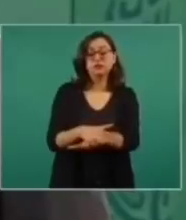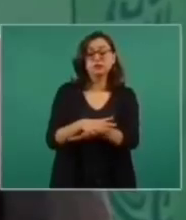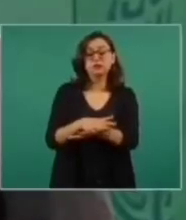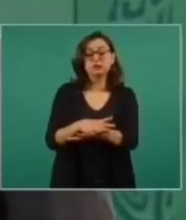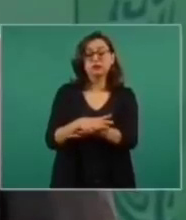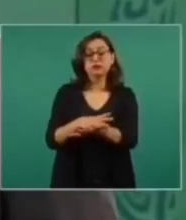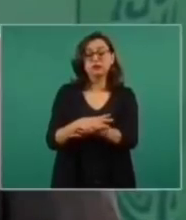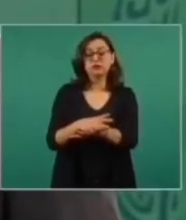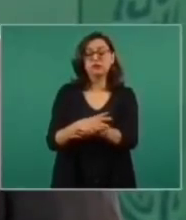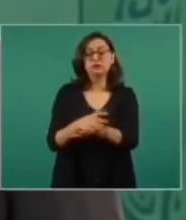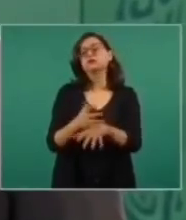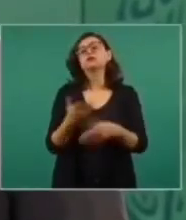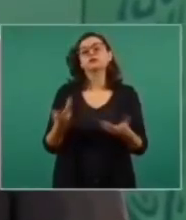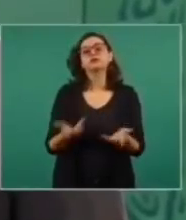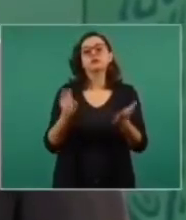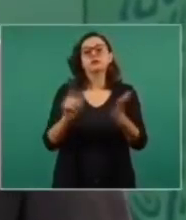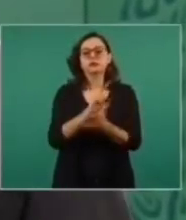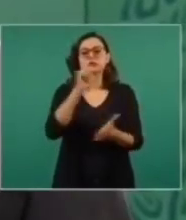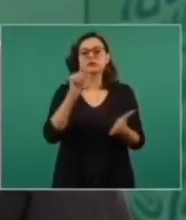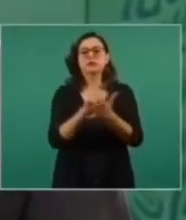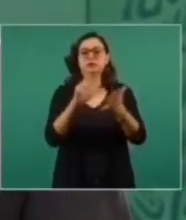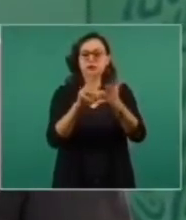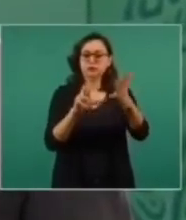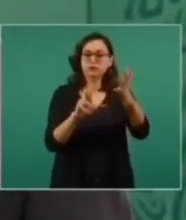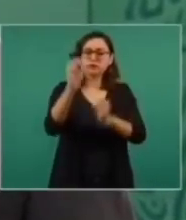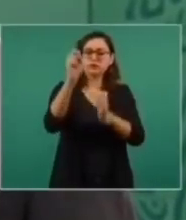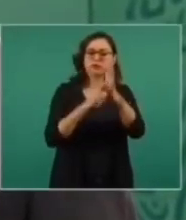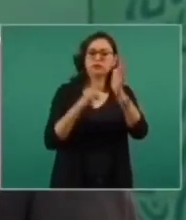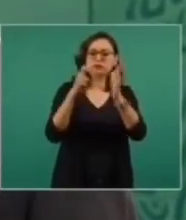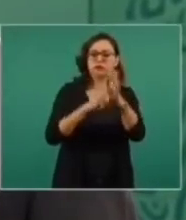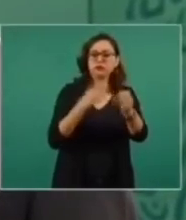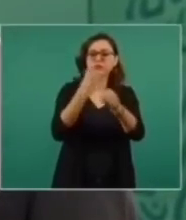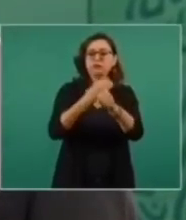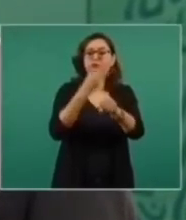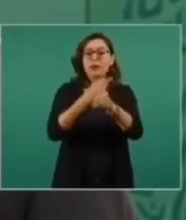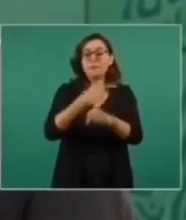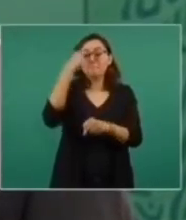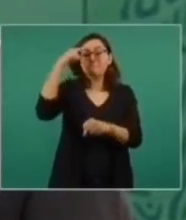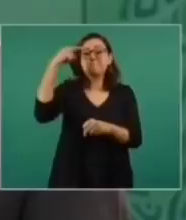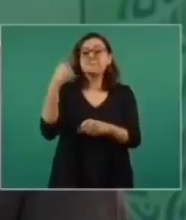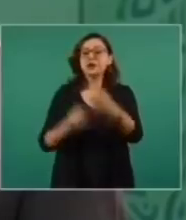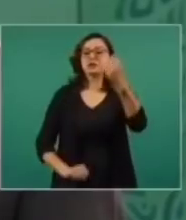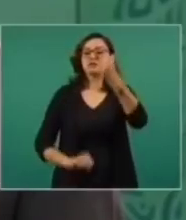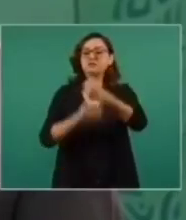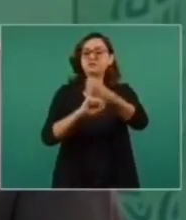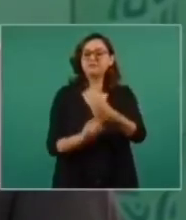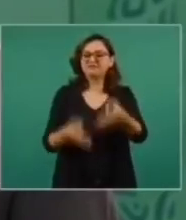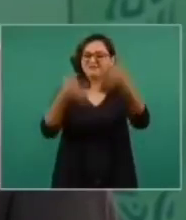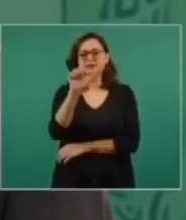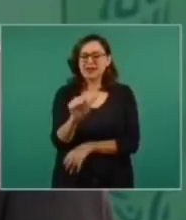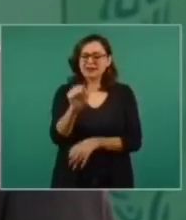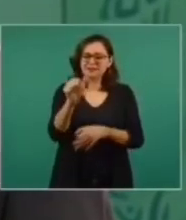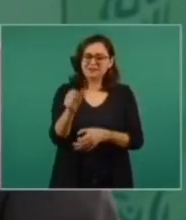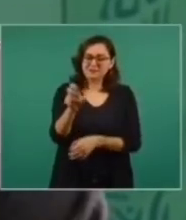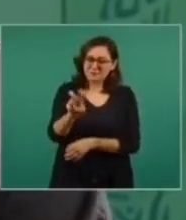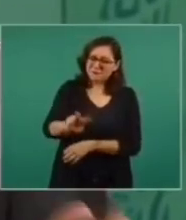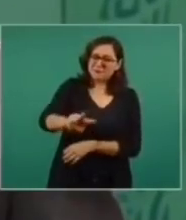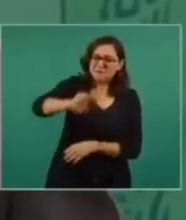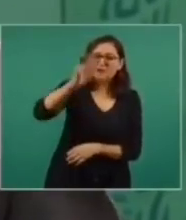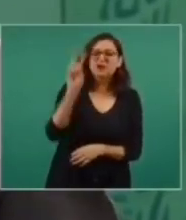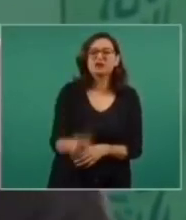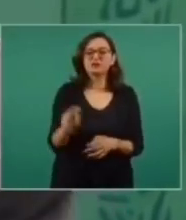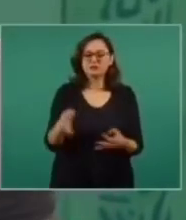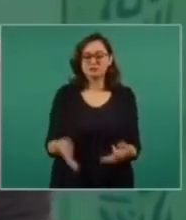la ley, la Constitución, para que haya democracia plena.